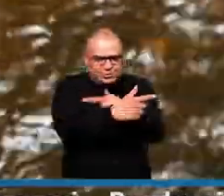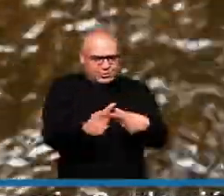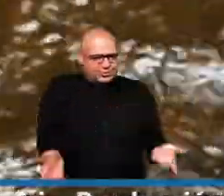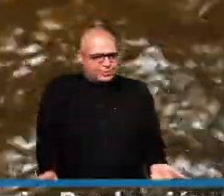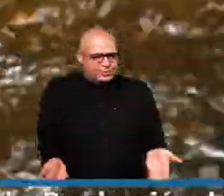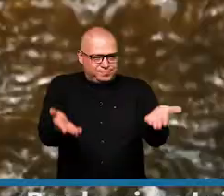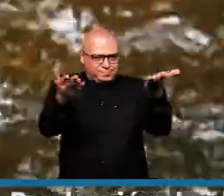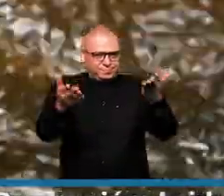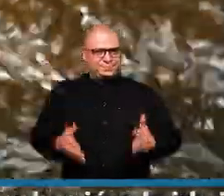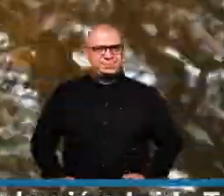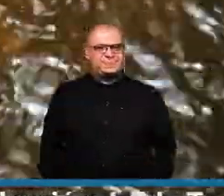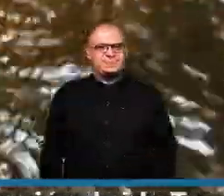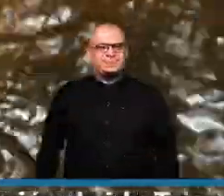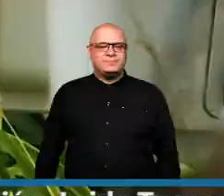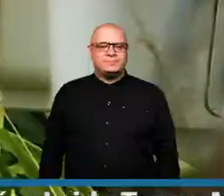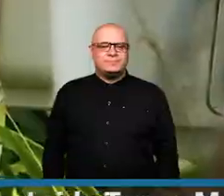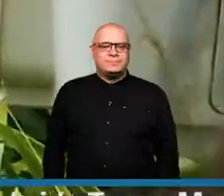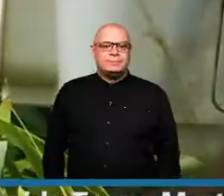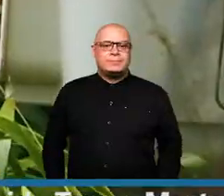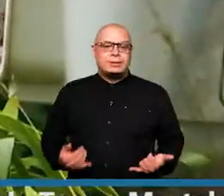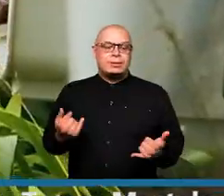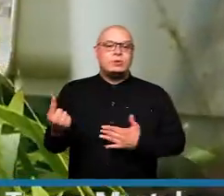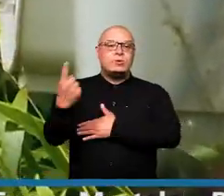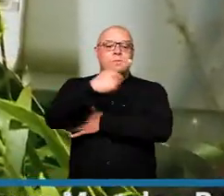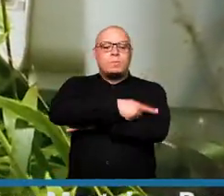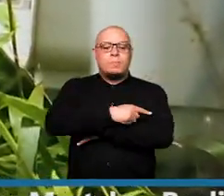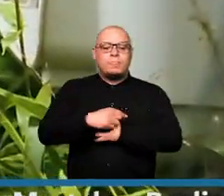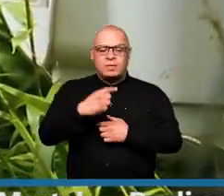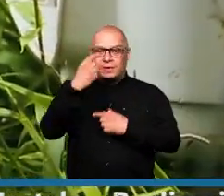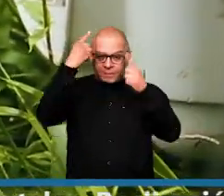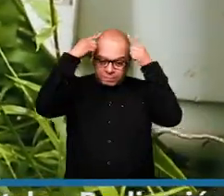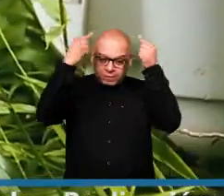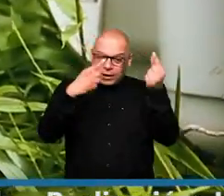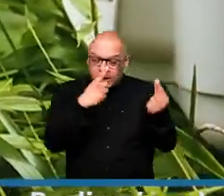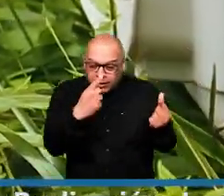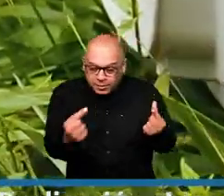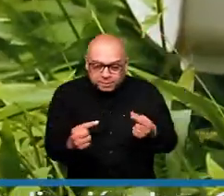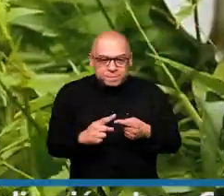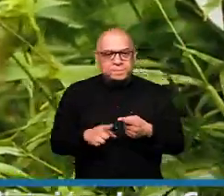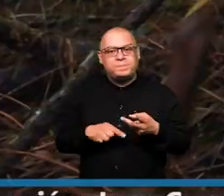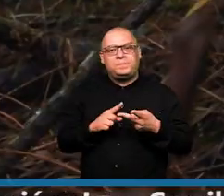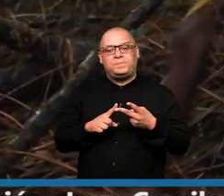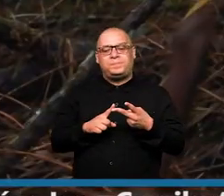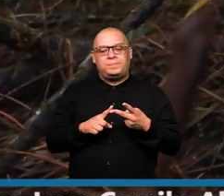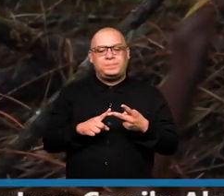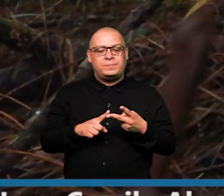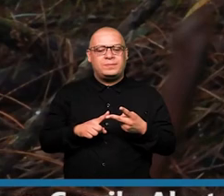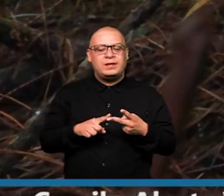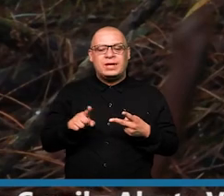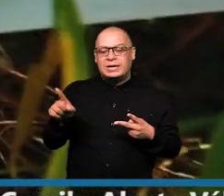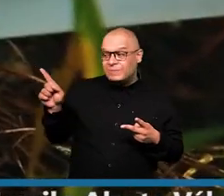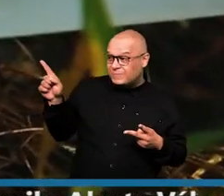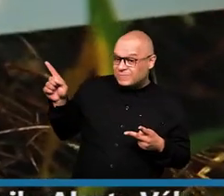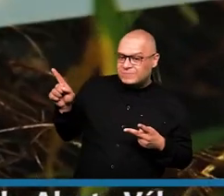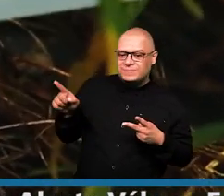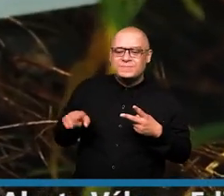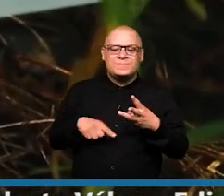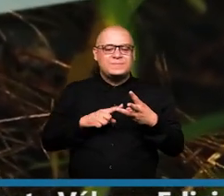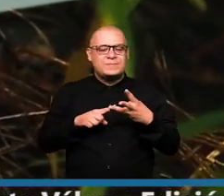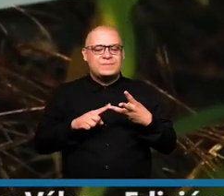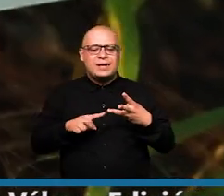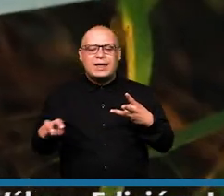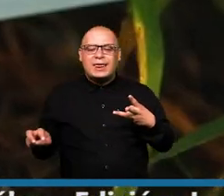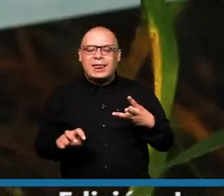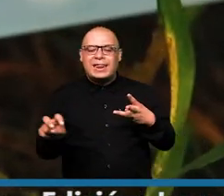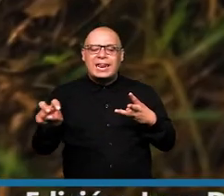como zarigüeyas, liberamos guacharacas y también liberamos una serpiente cazadora completamente inofensiva para los